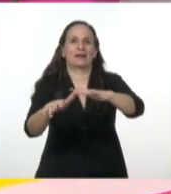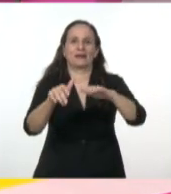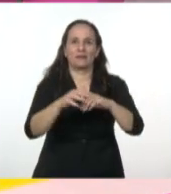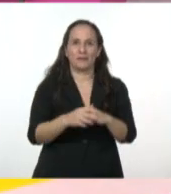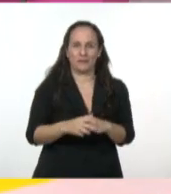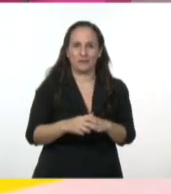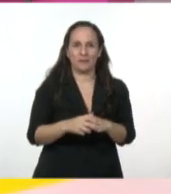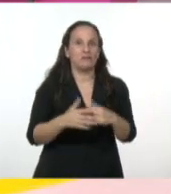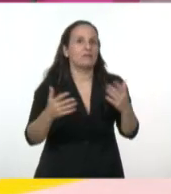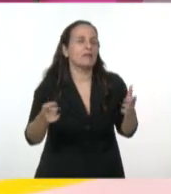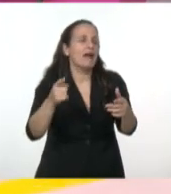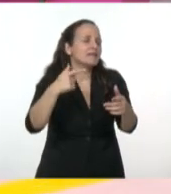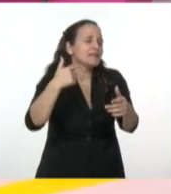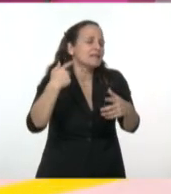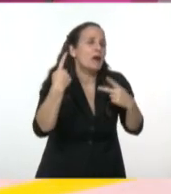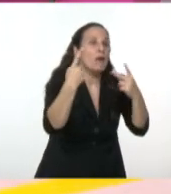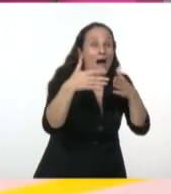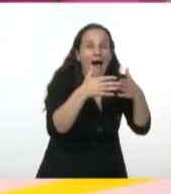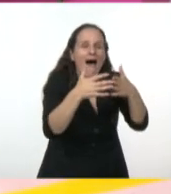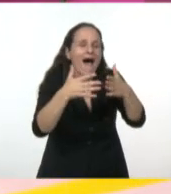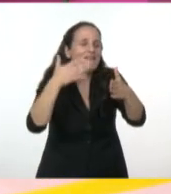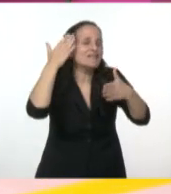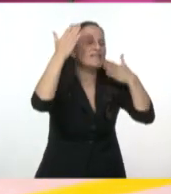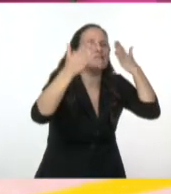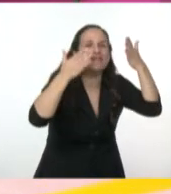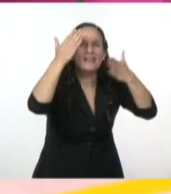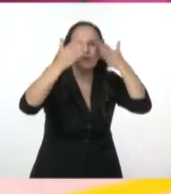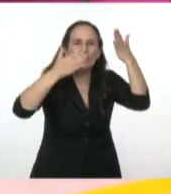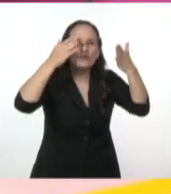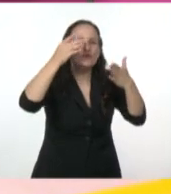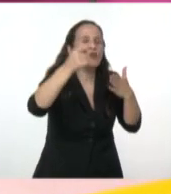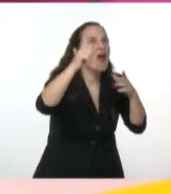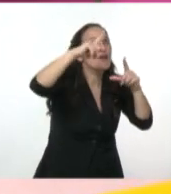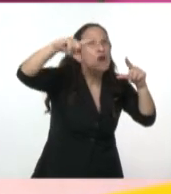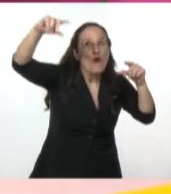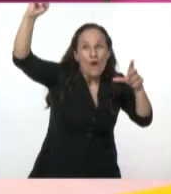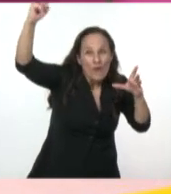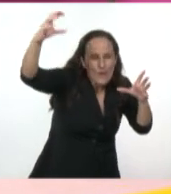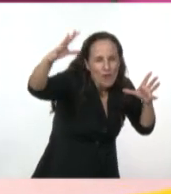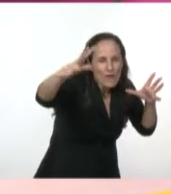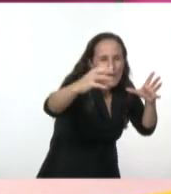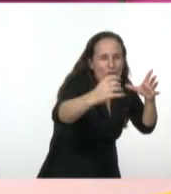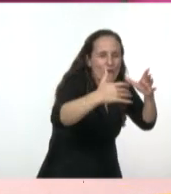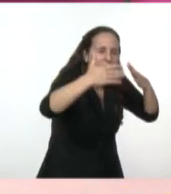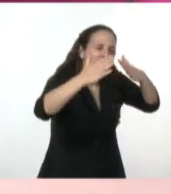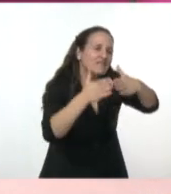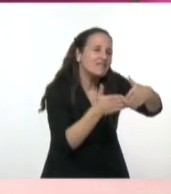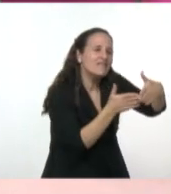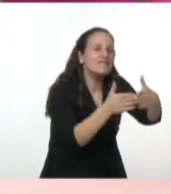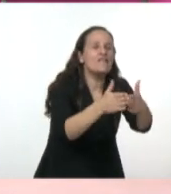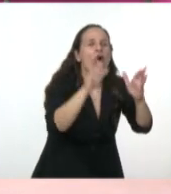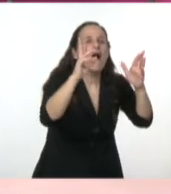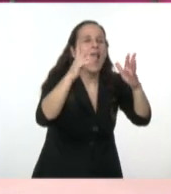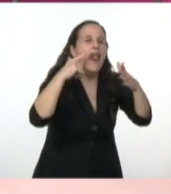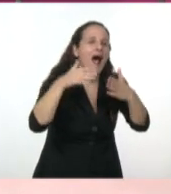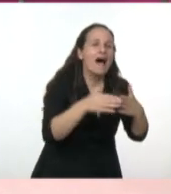Oh, viaje de ensueño, viaje iluminado por los resplandores de tu luna pálida. ¿Quién pudiera un día realizarte? Pero,